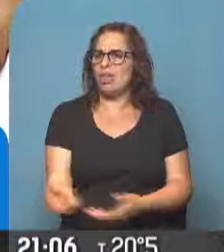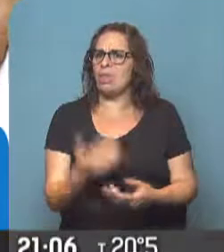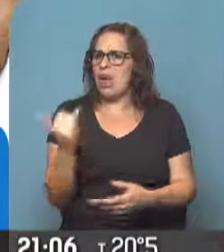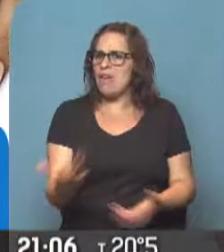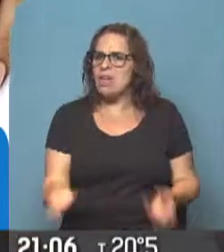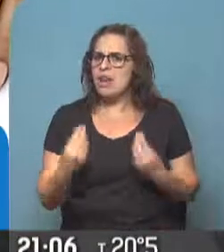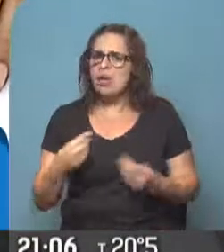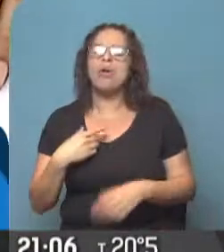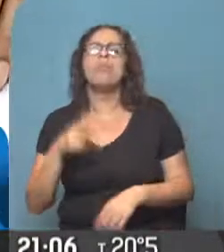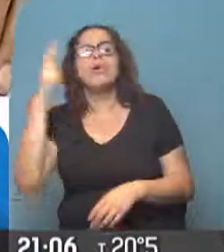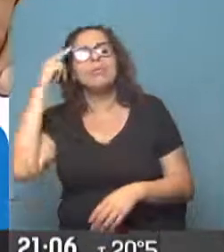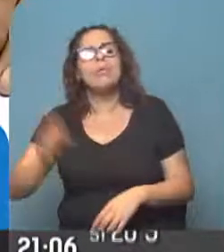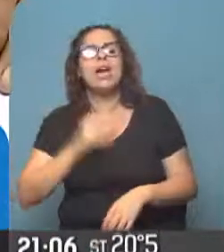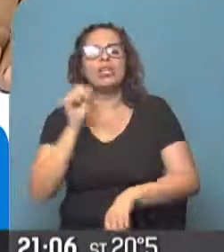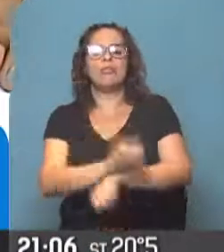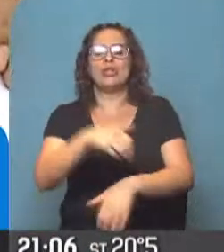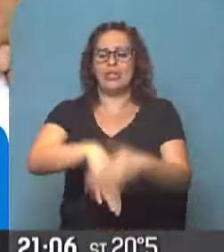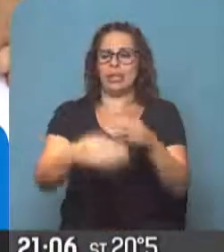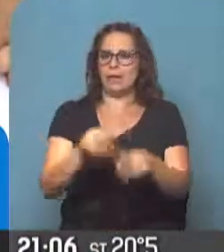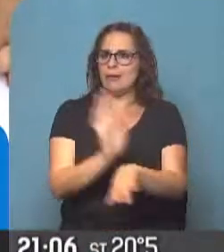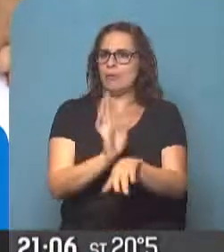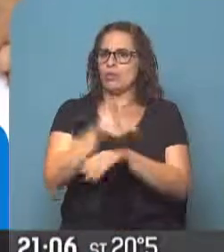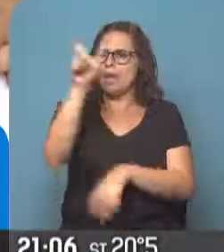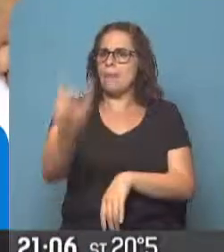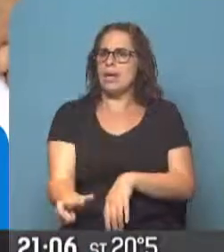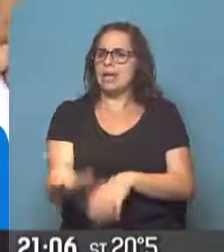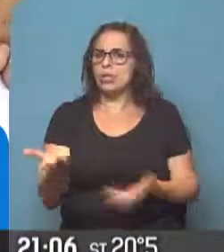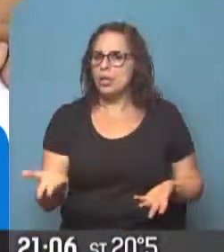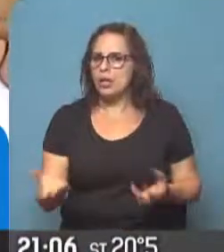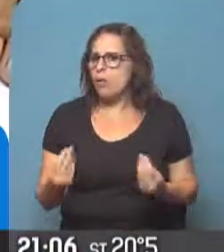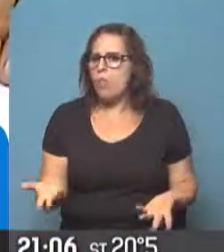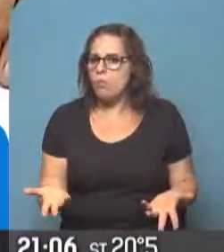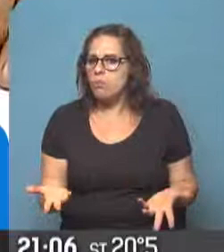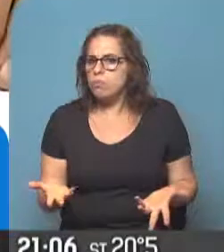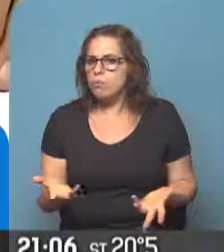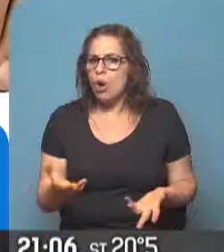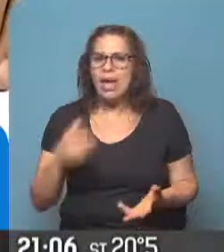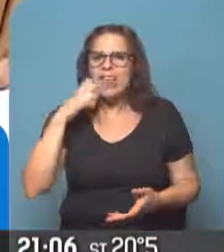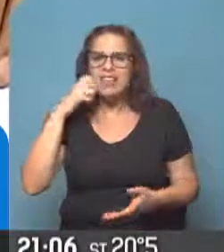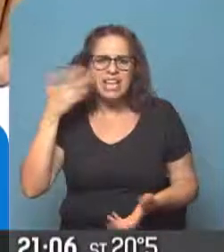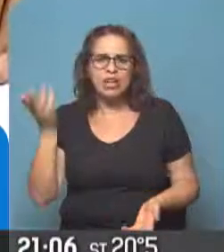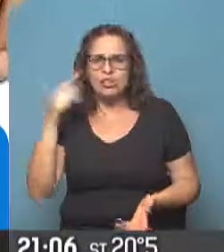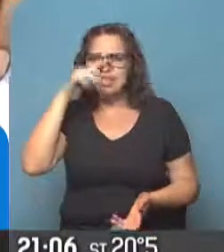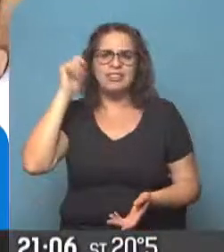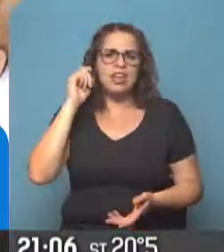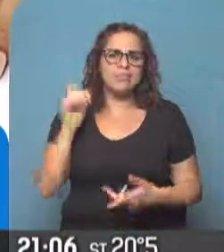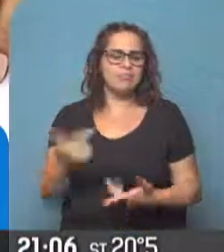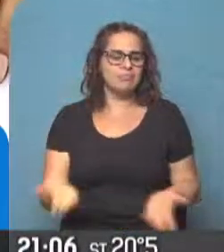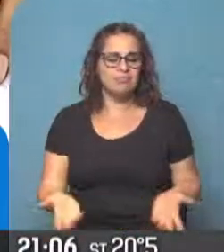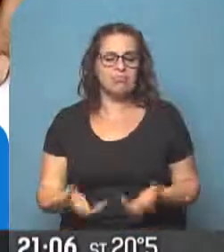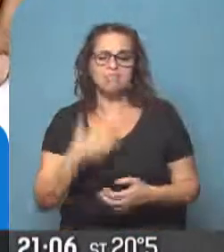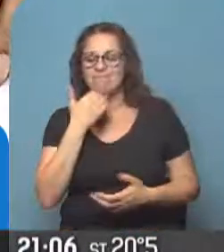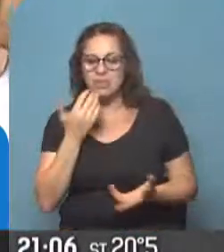le dieron con arresto domiciliario, como si fuera que es una persona, como le digo, de 70 años. No